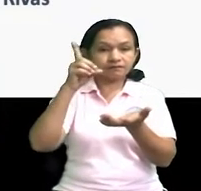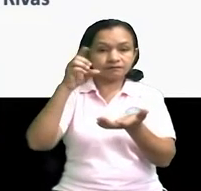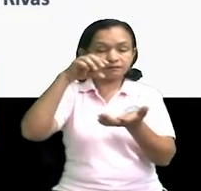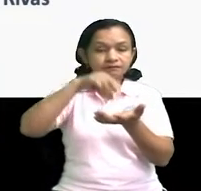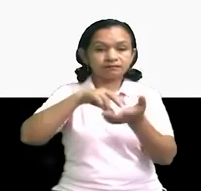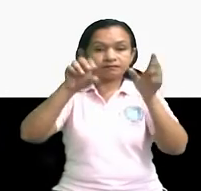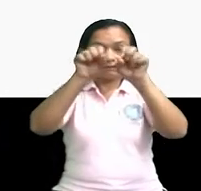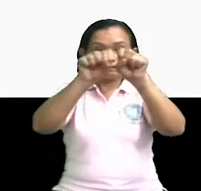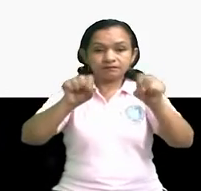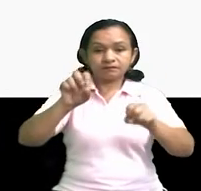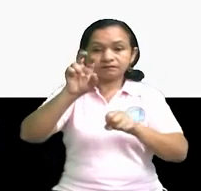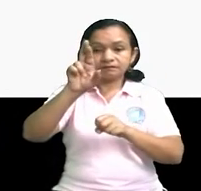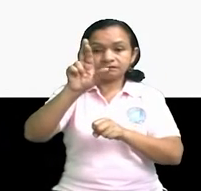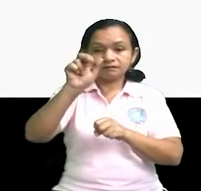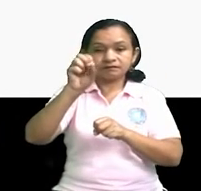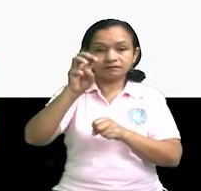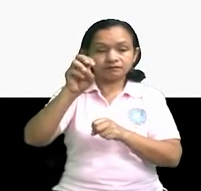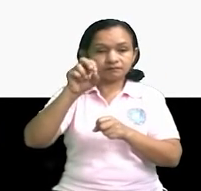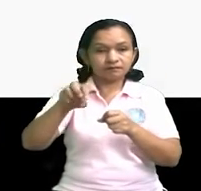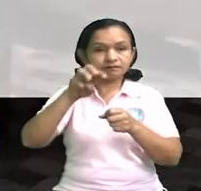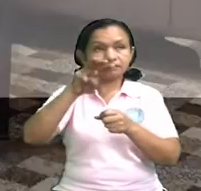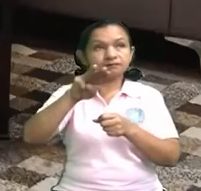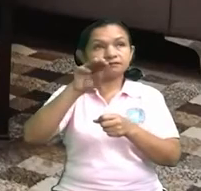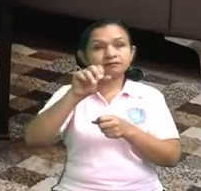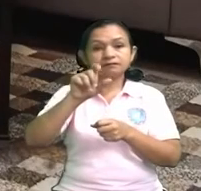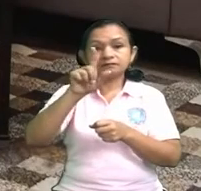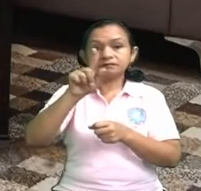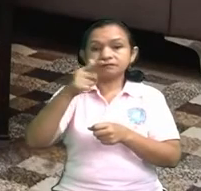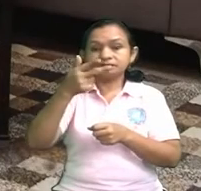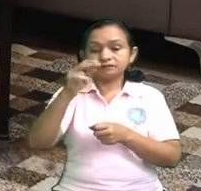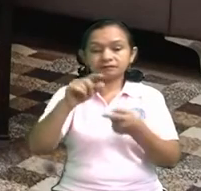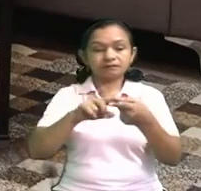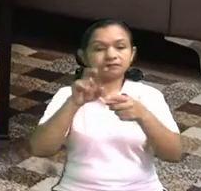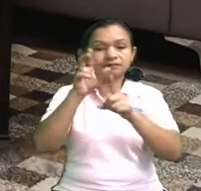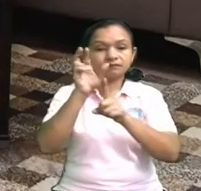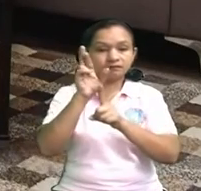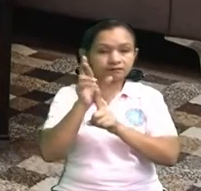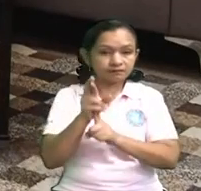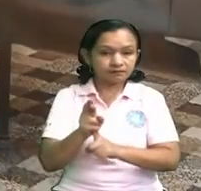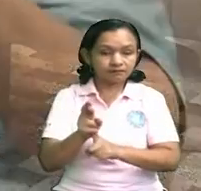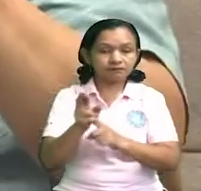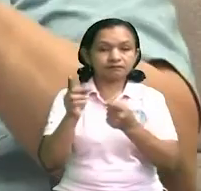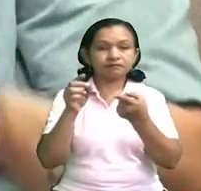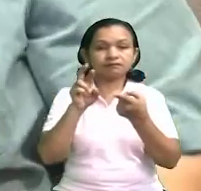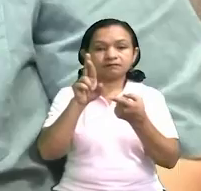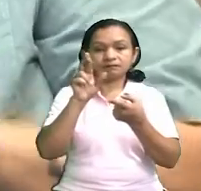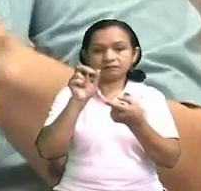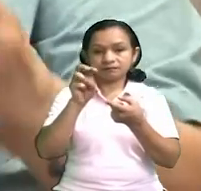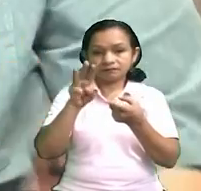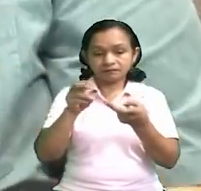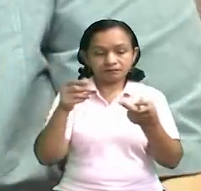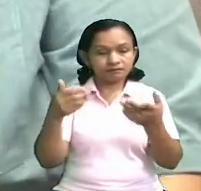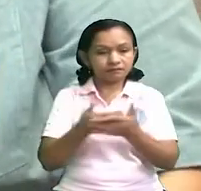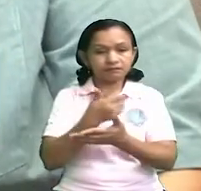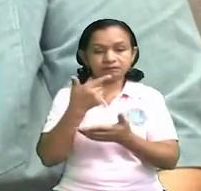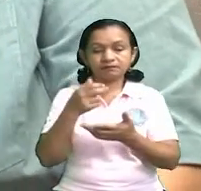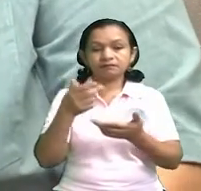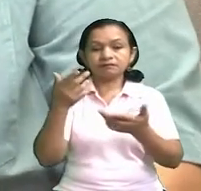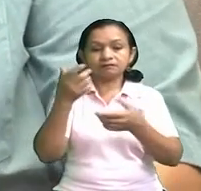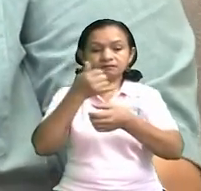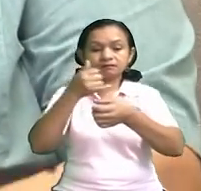Ramón, Matagalpa, Matihuá, El Rama, Nueva Guinea, en fin, tenemos en Corn